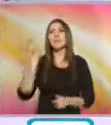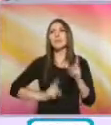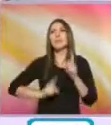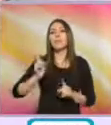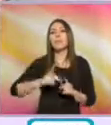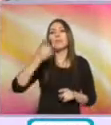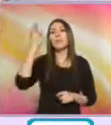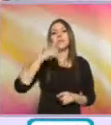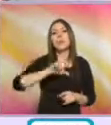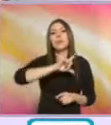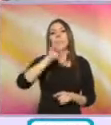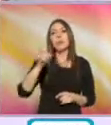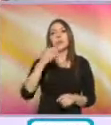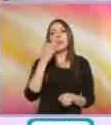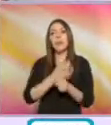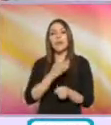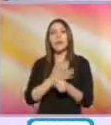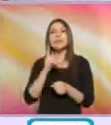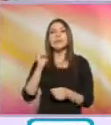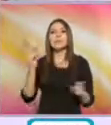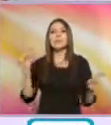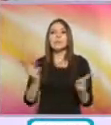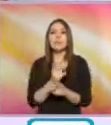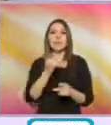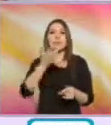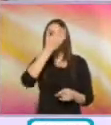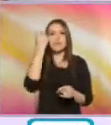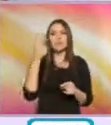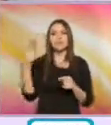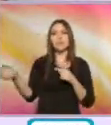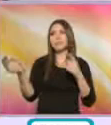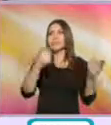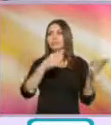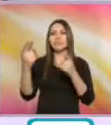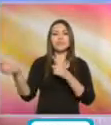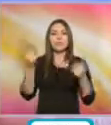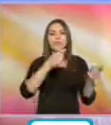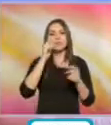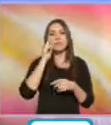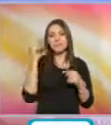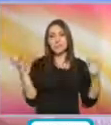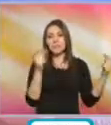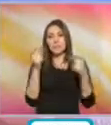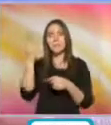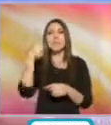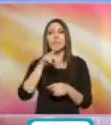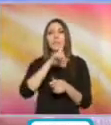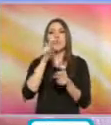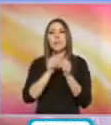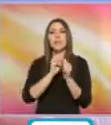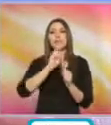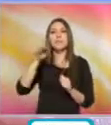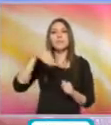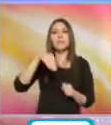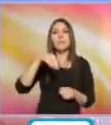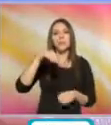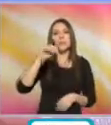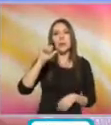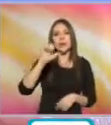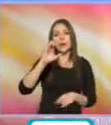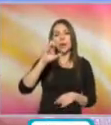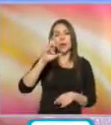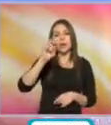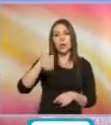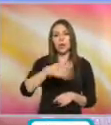pero después de ver cómo viene la bolita de nieve, ¿no? Sí. Bueno, incluso el mensaje que le mandó Macron a